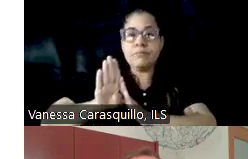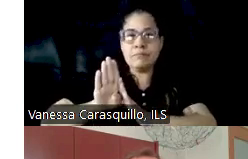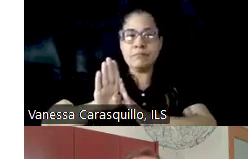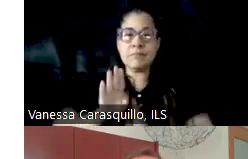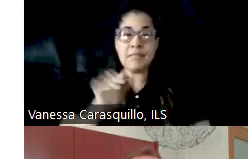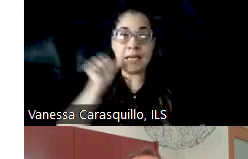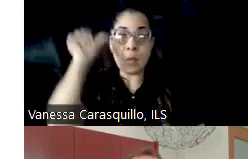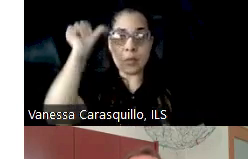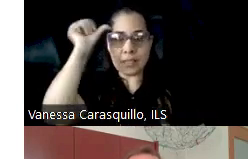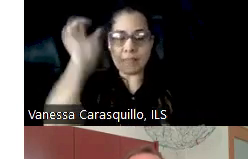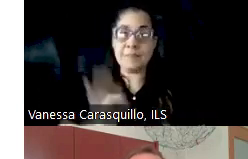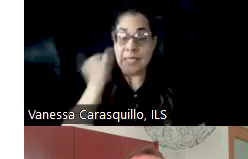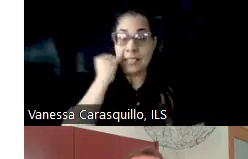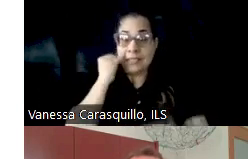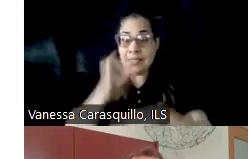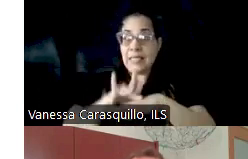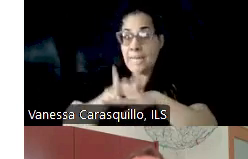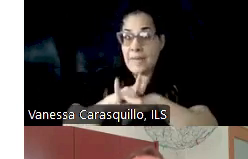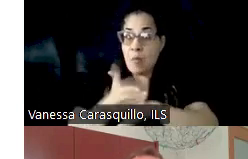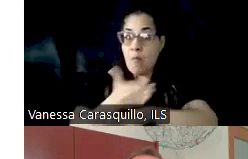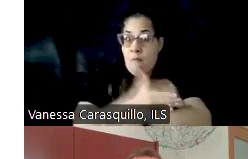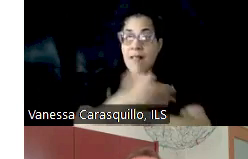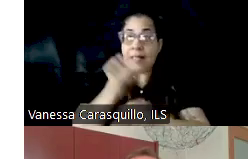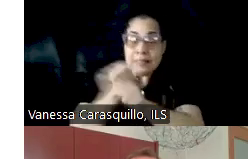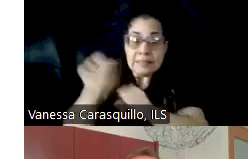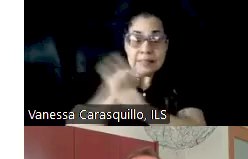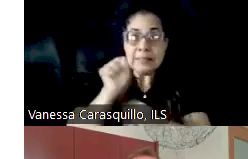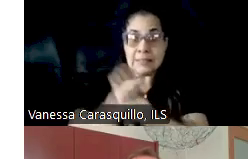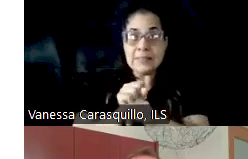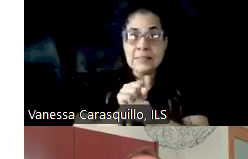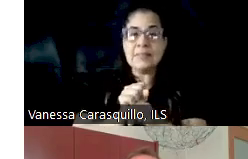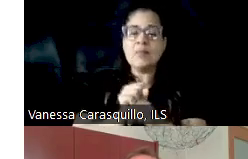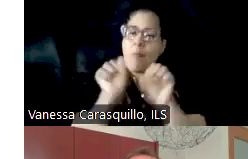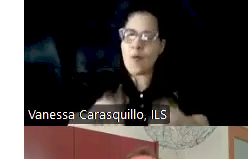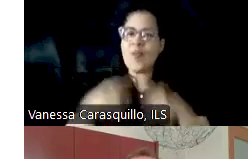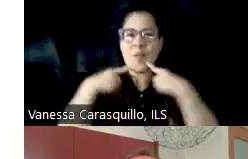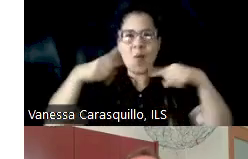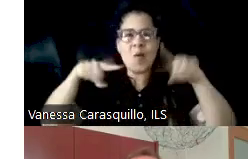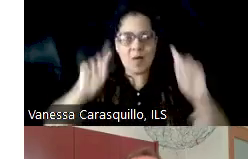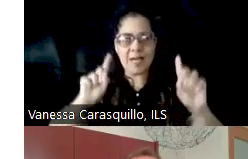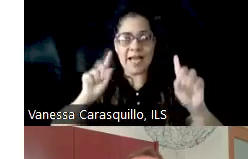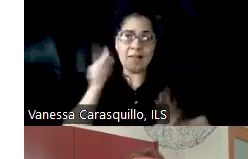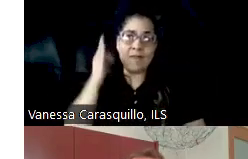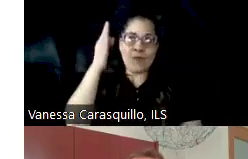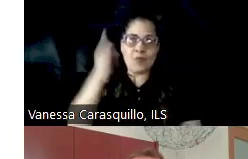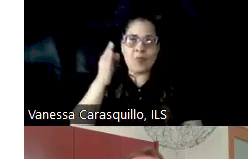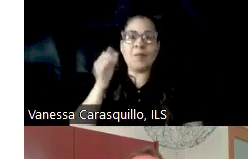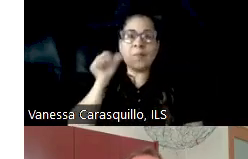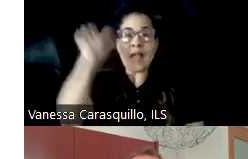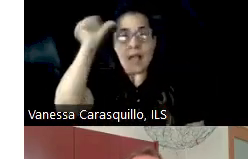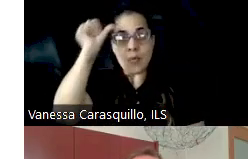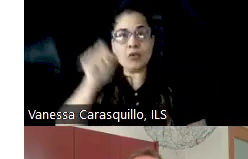intervención temprana, adecuada, a tiempo, podemos lograr que ese niño en la adultez sea una persona más